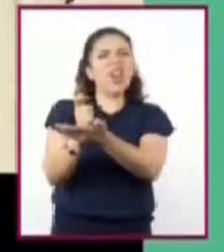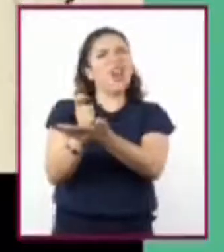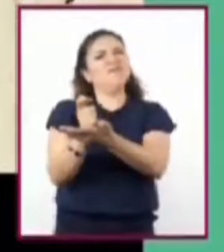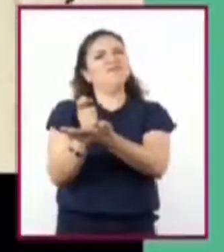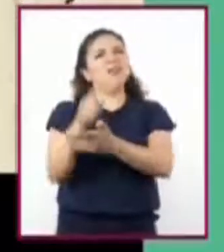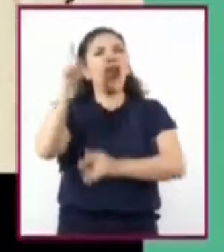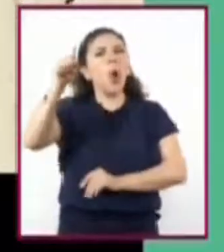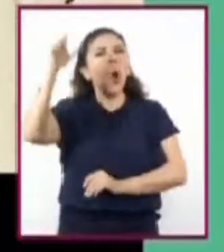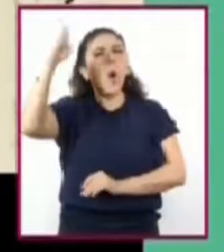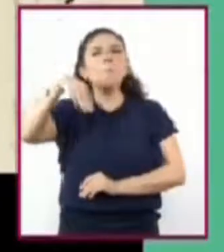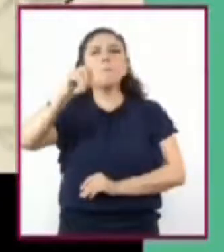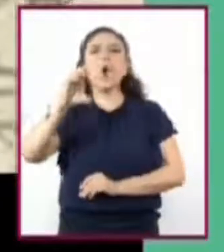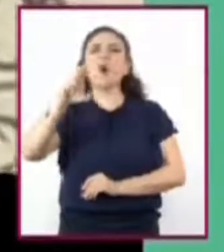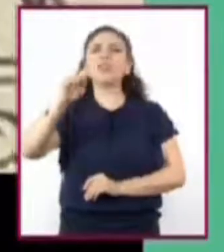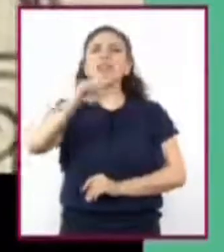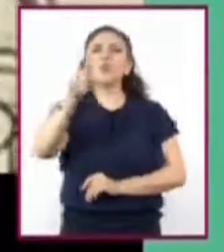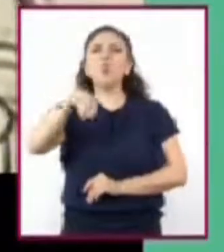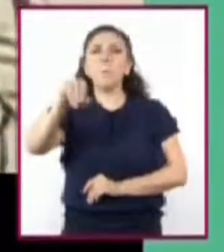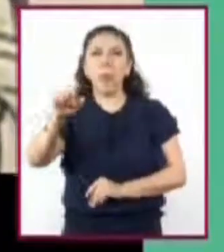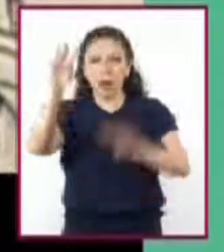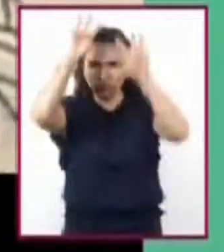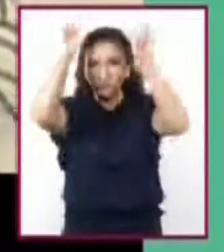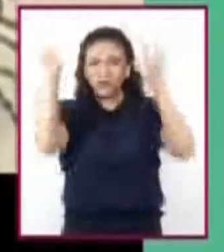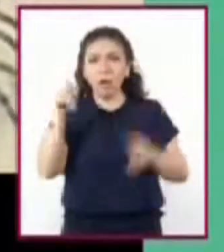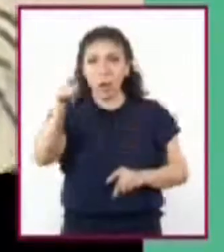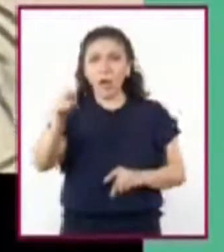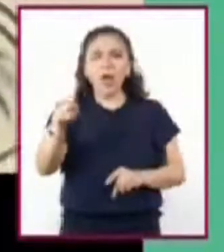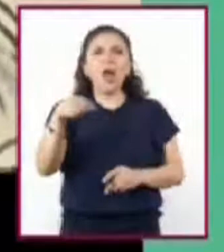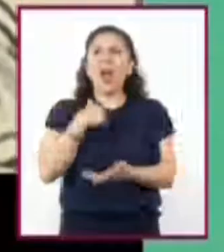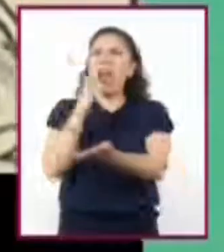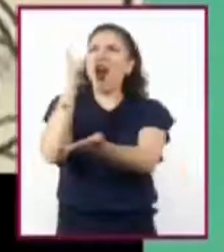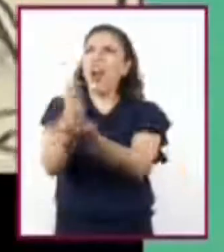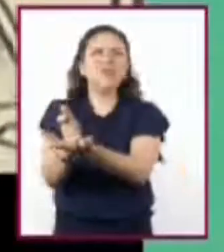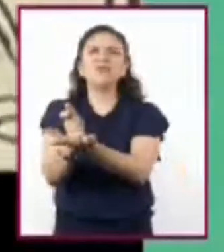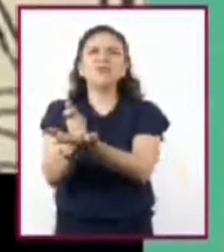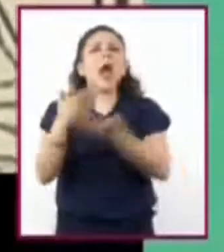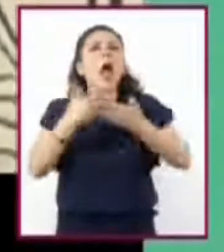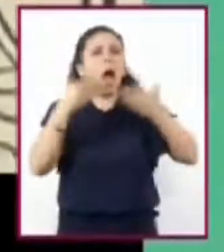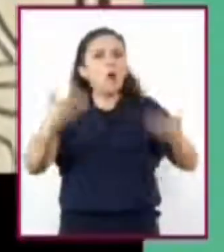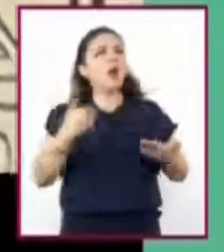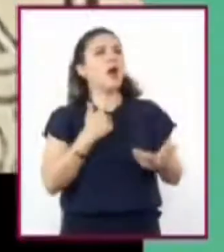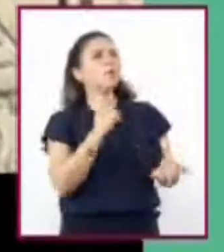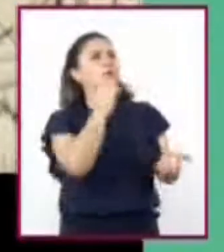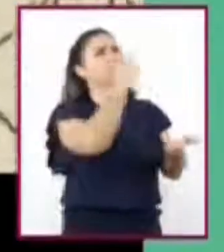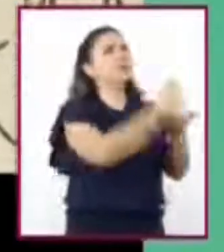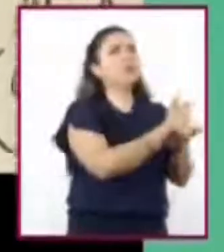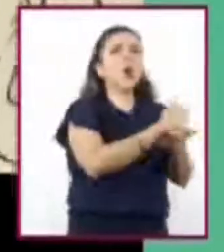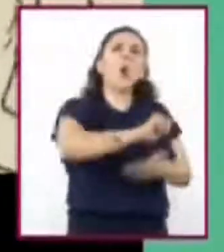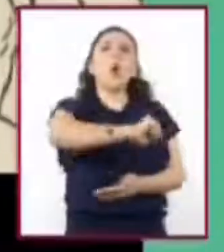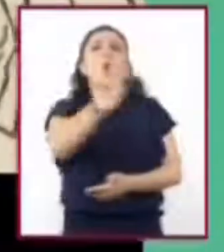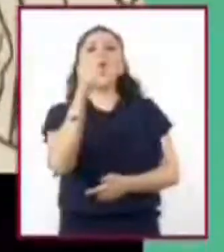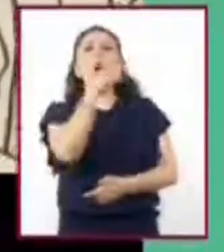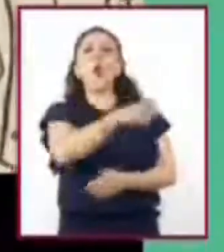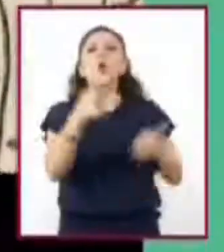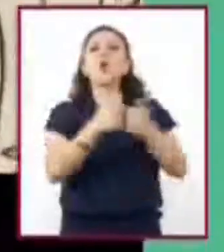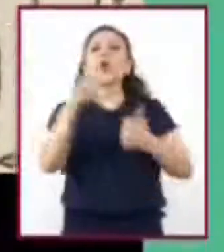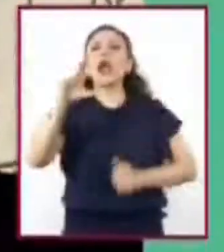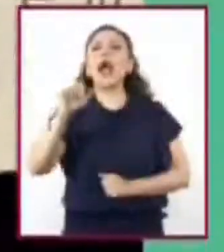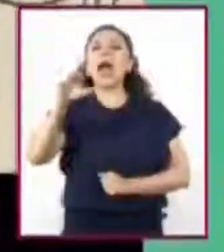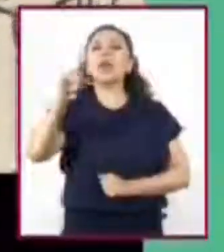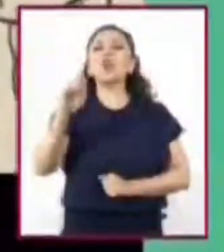a Moctezuma, ahora le iban a seguir tributando a sus propios señores y a Carlos